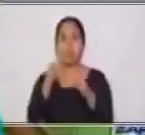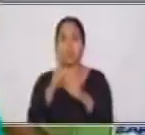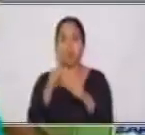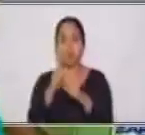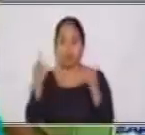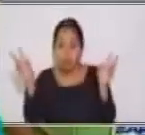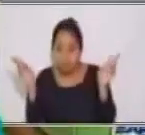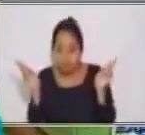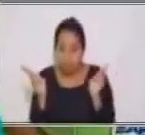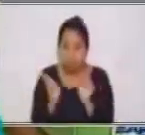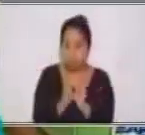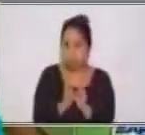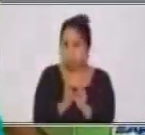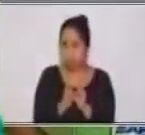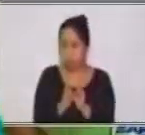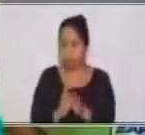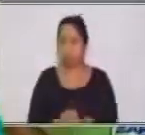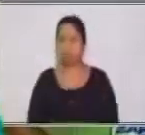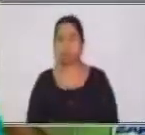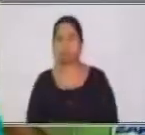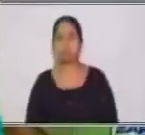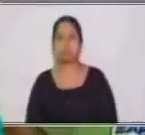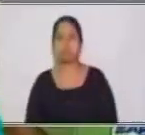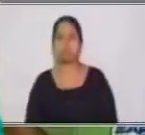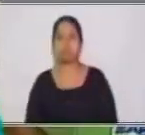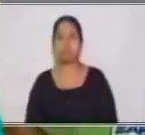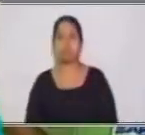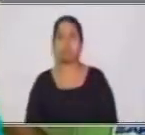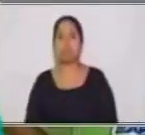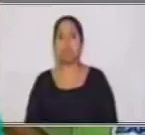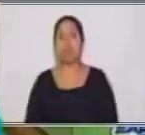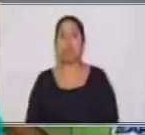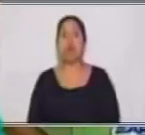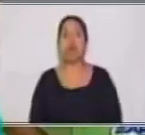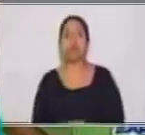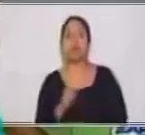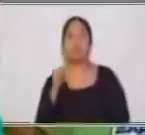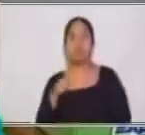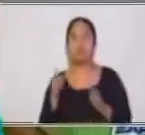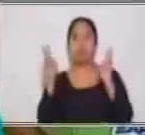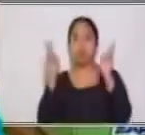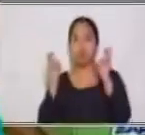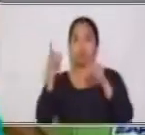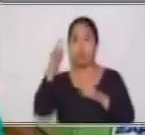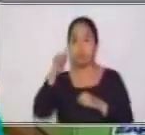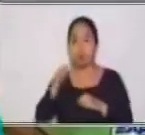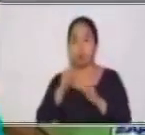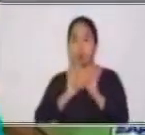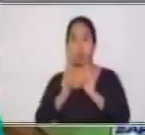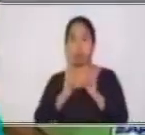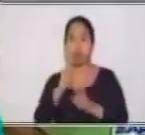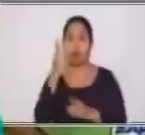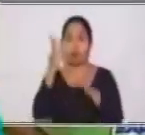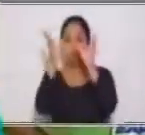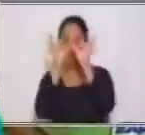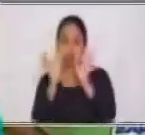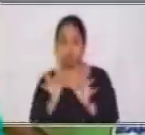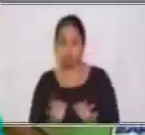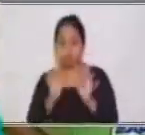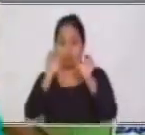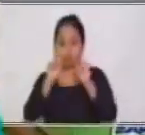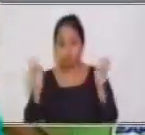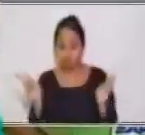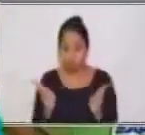palabras. Y como te mencionaba al inicio, el tema de hoy nos va a hablar de 3 formas en las que podemos